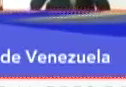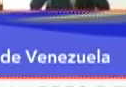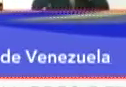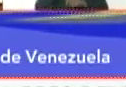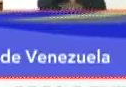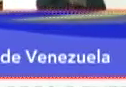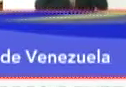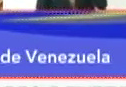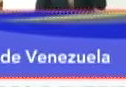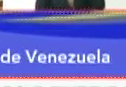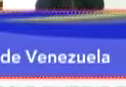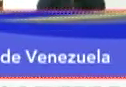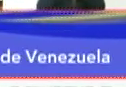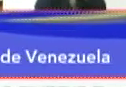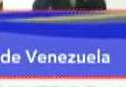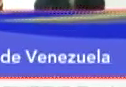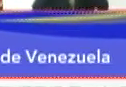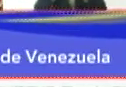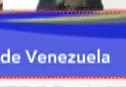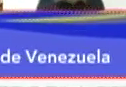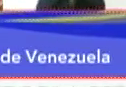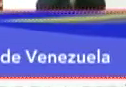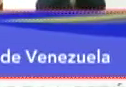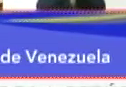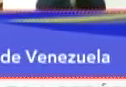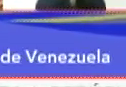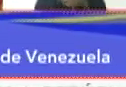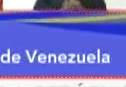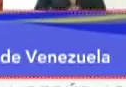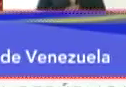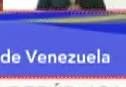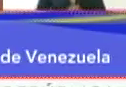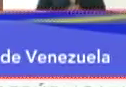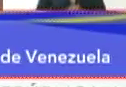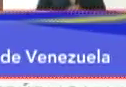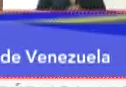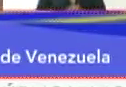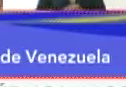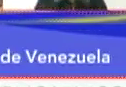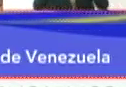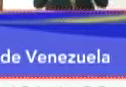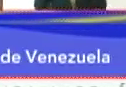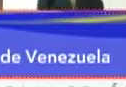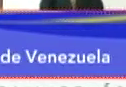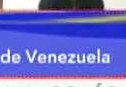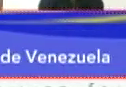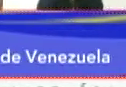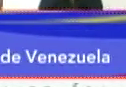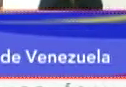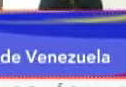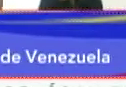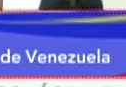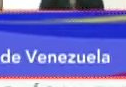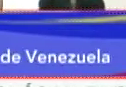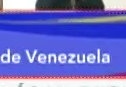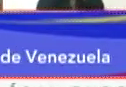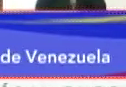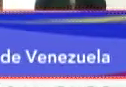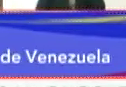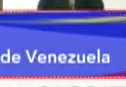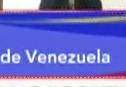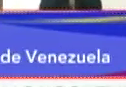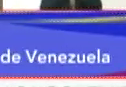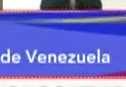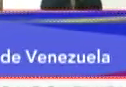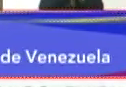agosto el jueves ya describiendo agosto el mes número 8 de trabajo de perseverancia de